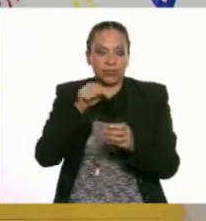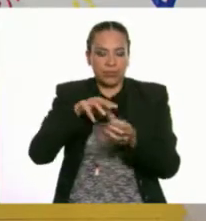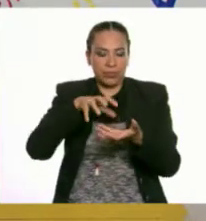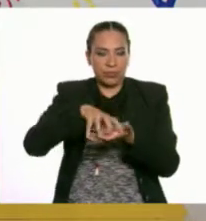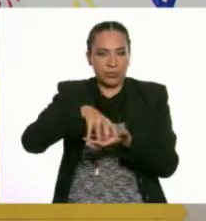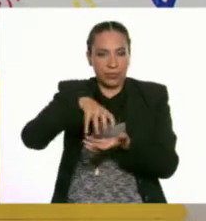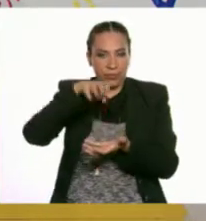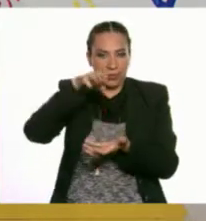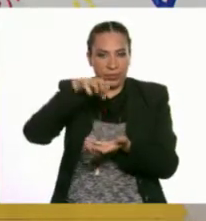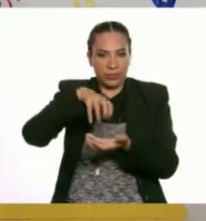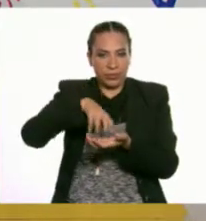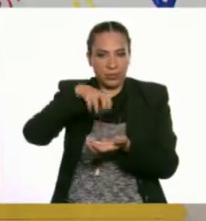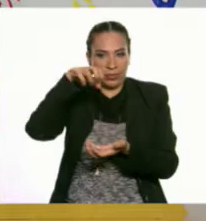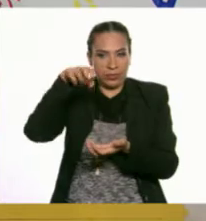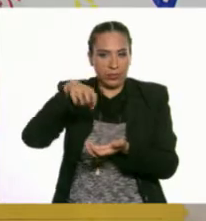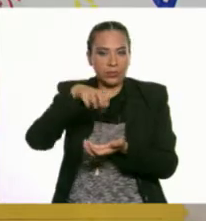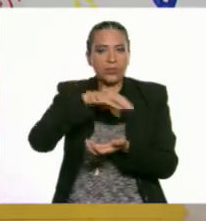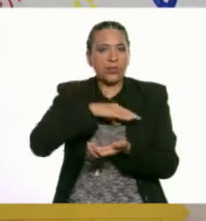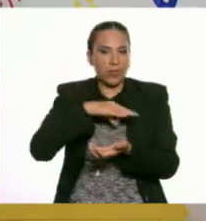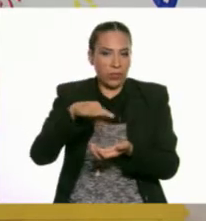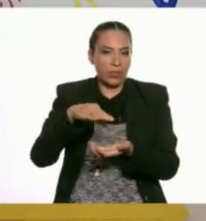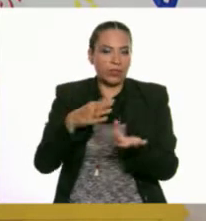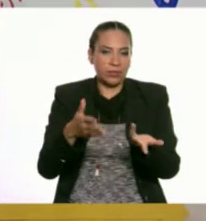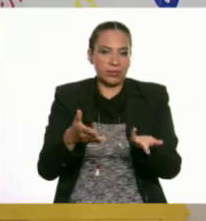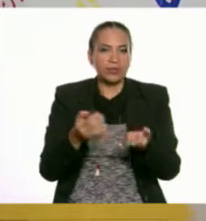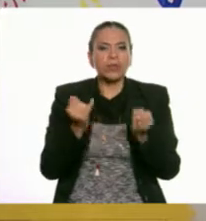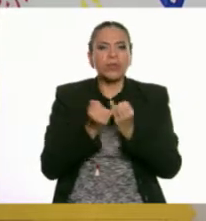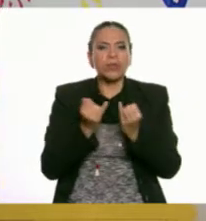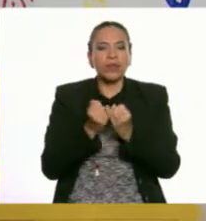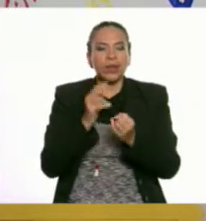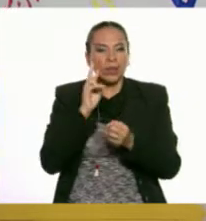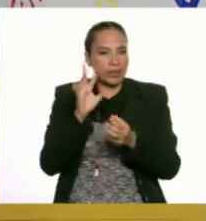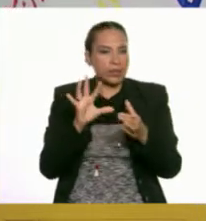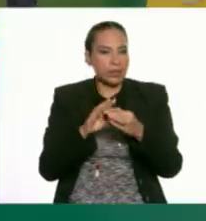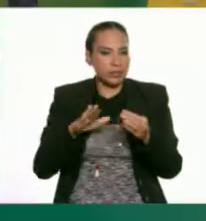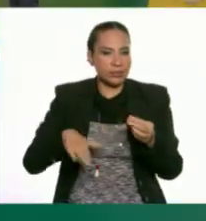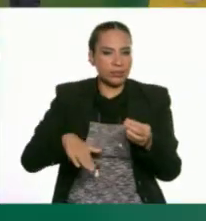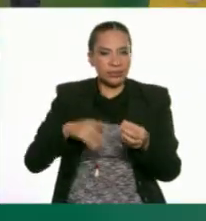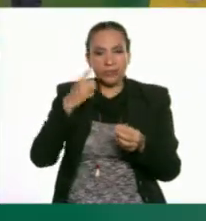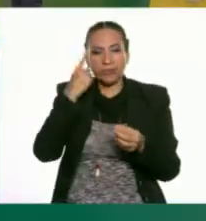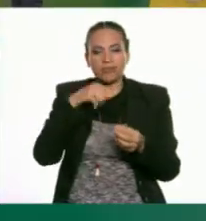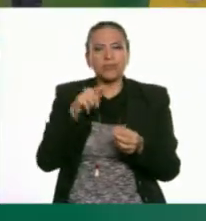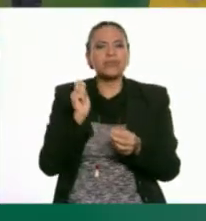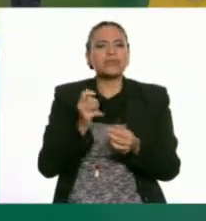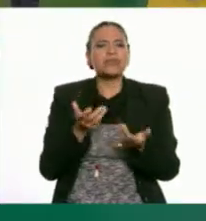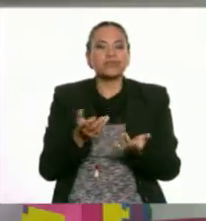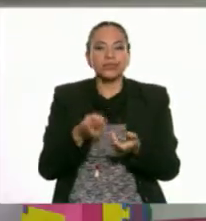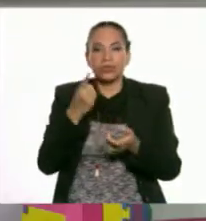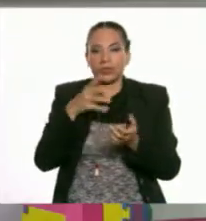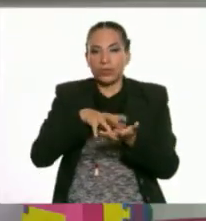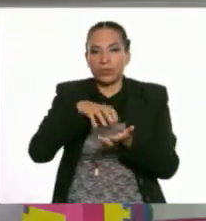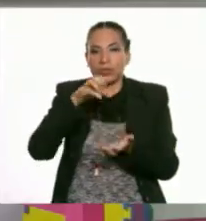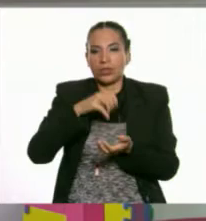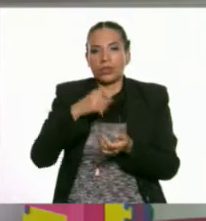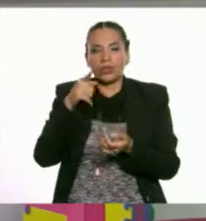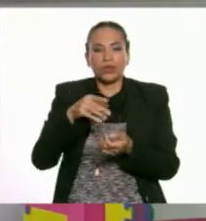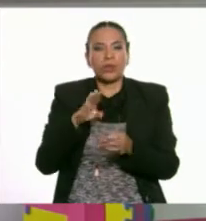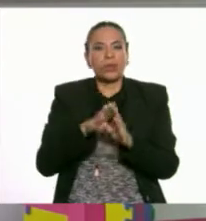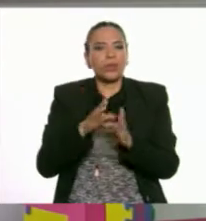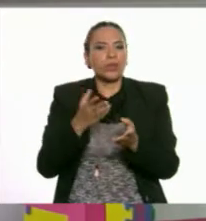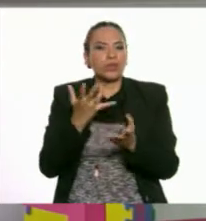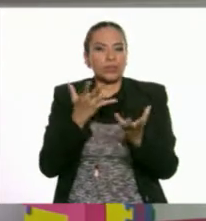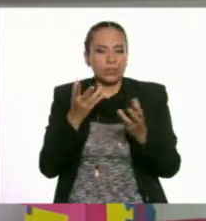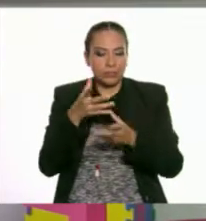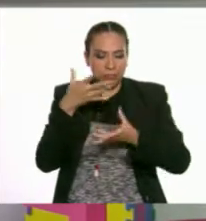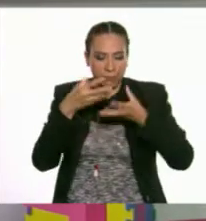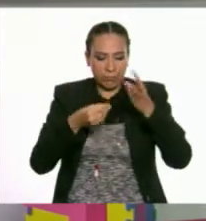imán agarró la pesa y la pudo levantar. Sí, y además, como ella nos lo explicó, se trata prácticamente de un imán artificial.